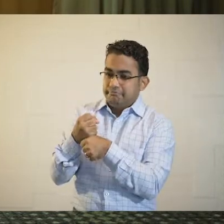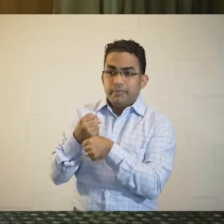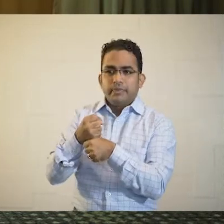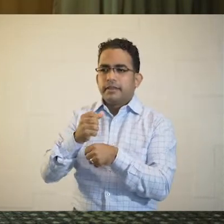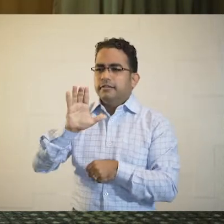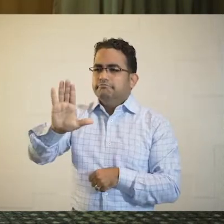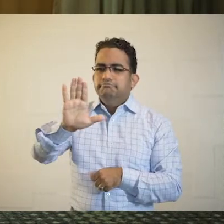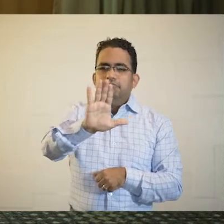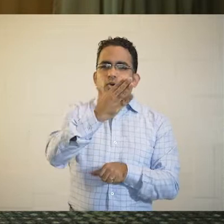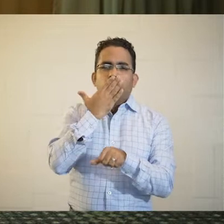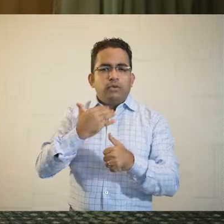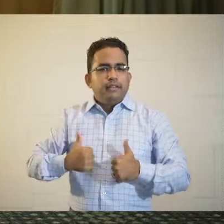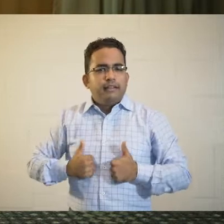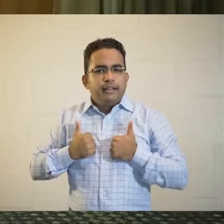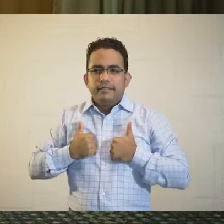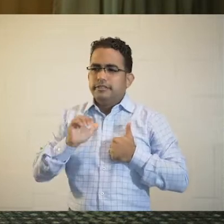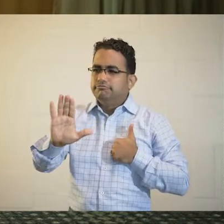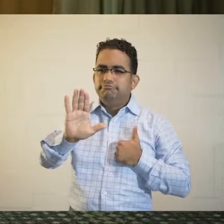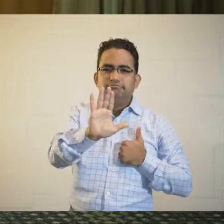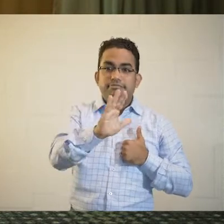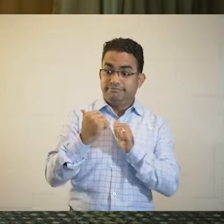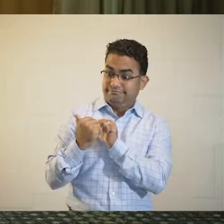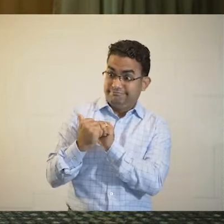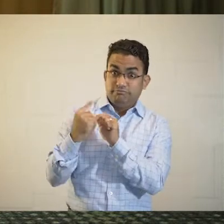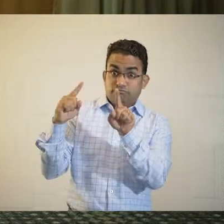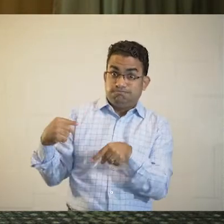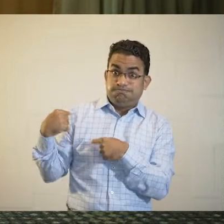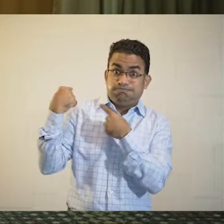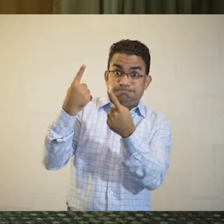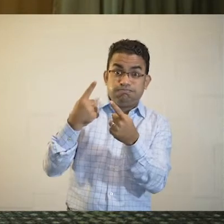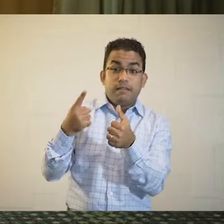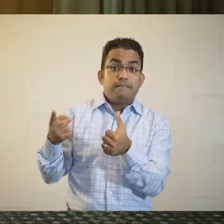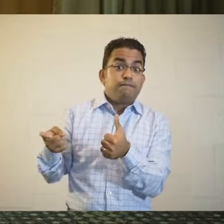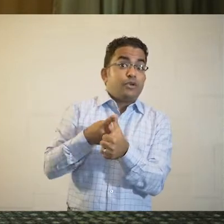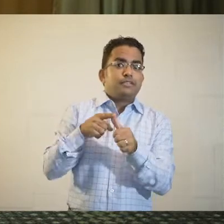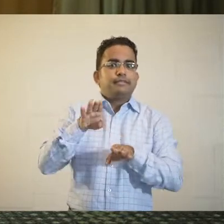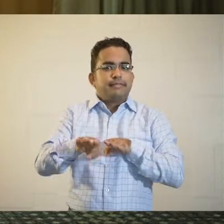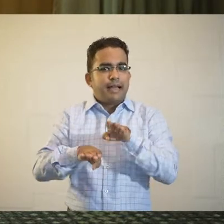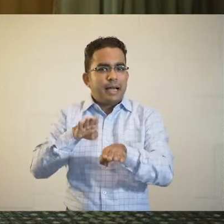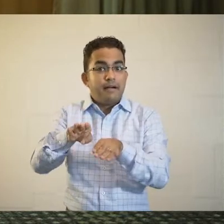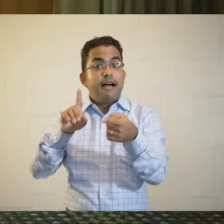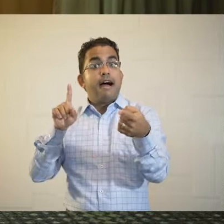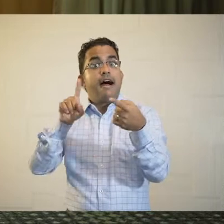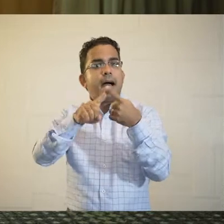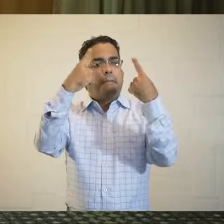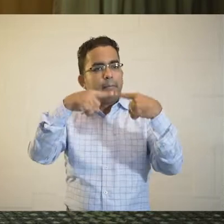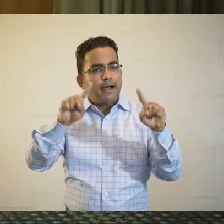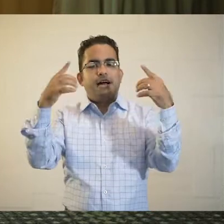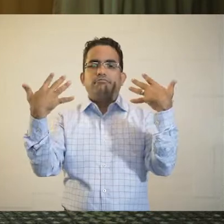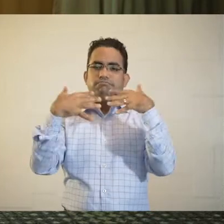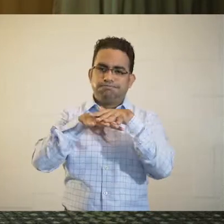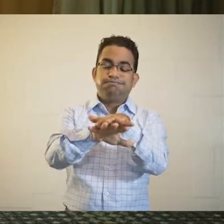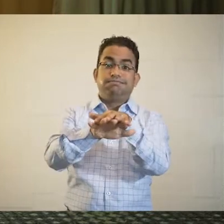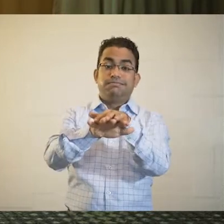Resume el merecido reconocimiento a las personas que nos acompañaron en los primeros pasos hacia